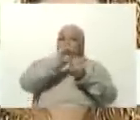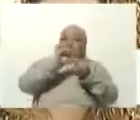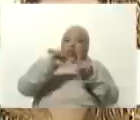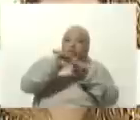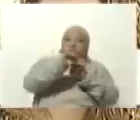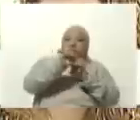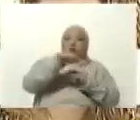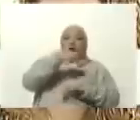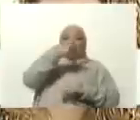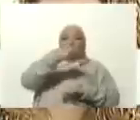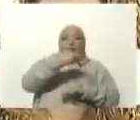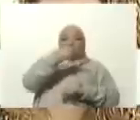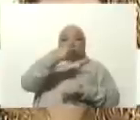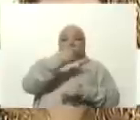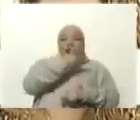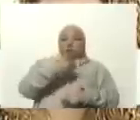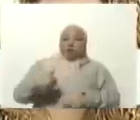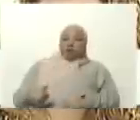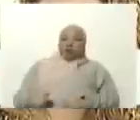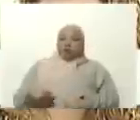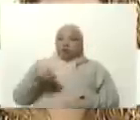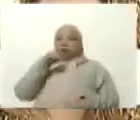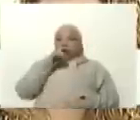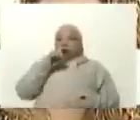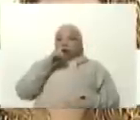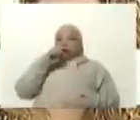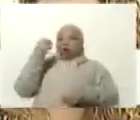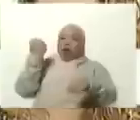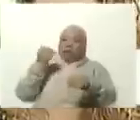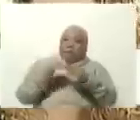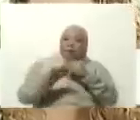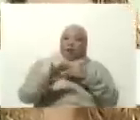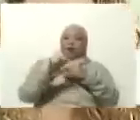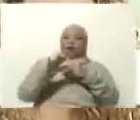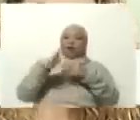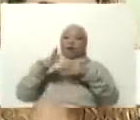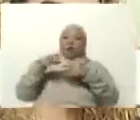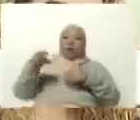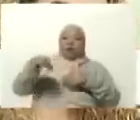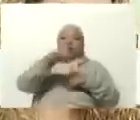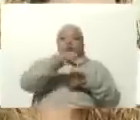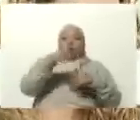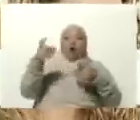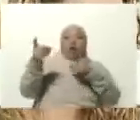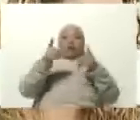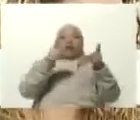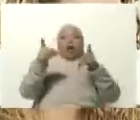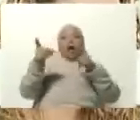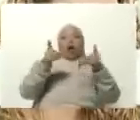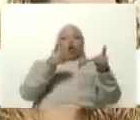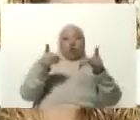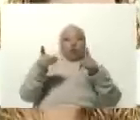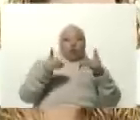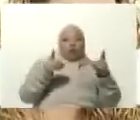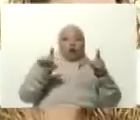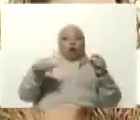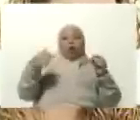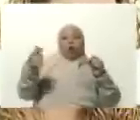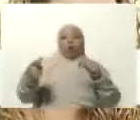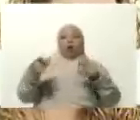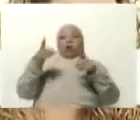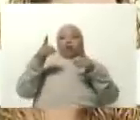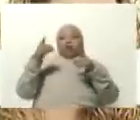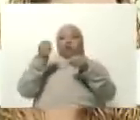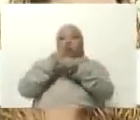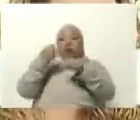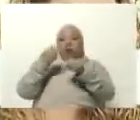Nicolás Maduro, como usted lo ha dicho, se ha reunido en diálogo con varios sectores de la oposición? Y luego del compromiso de retornar